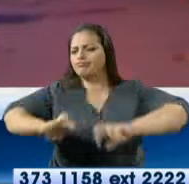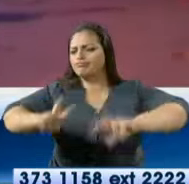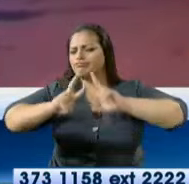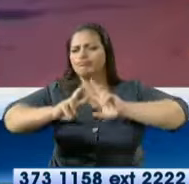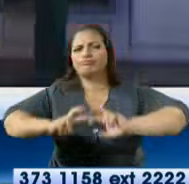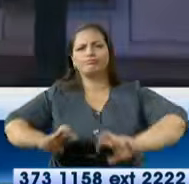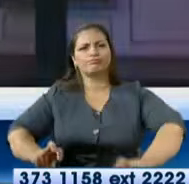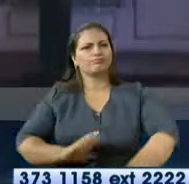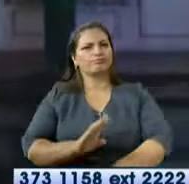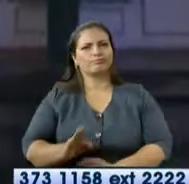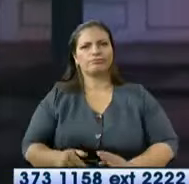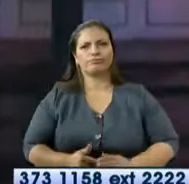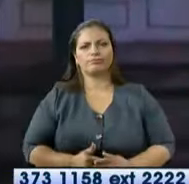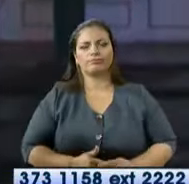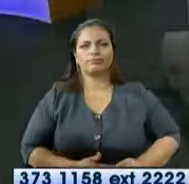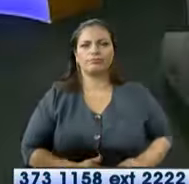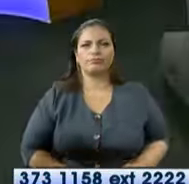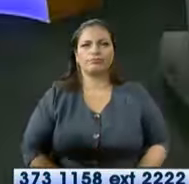Ruiz.